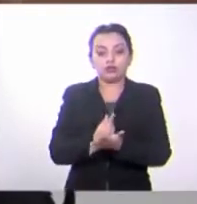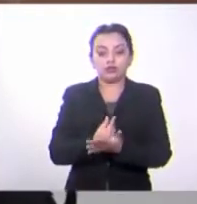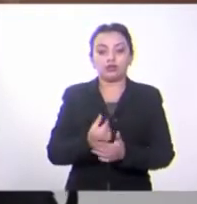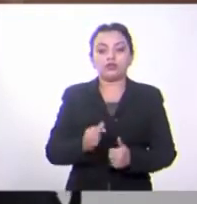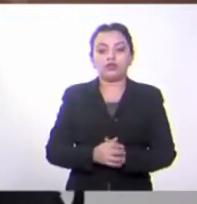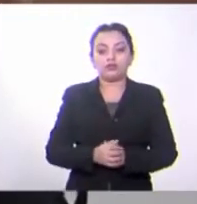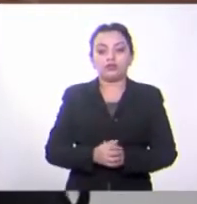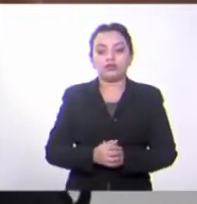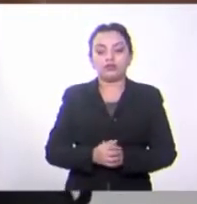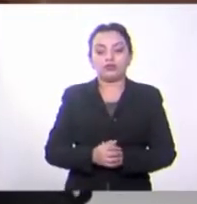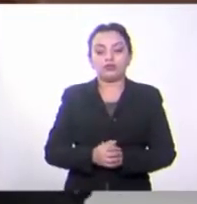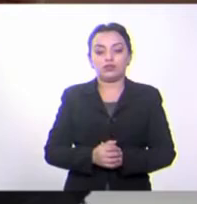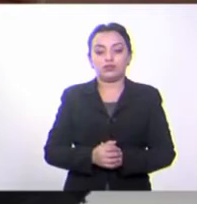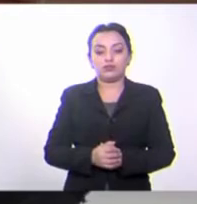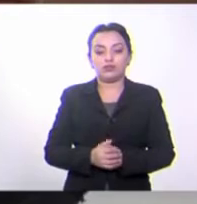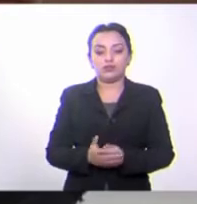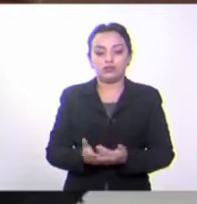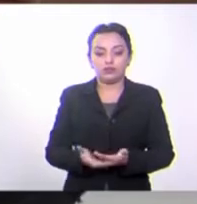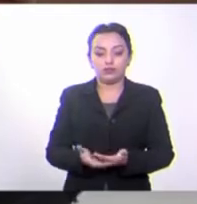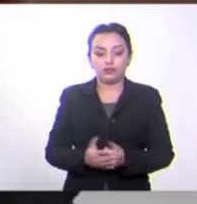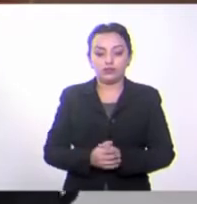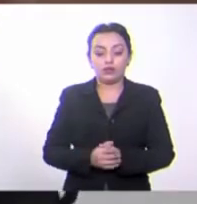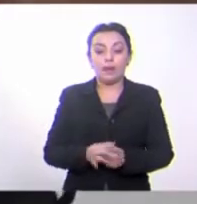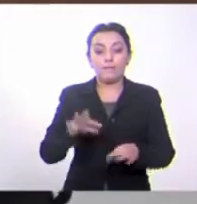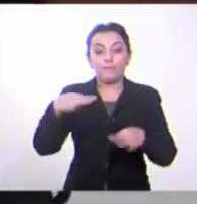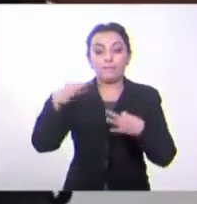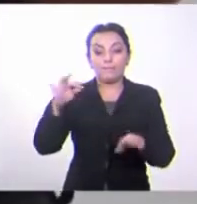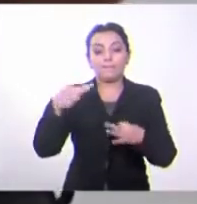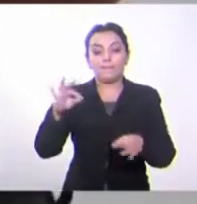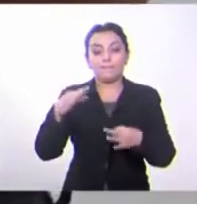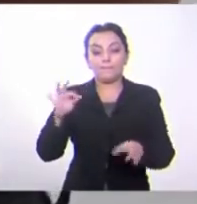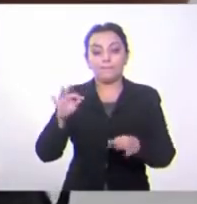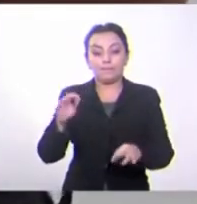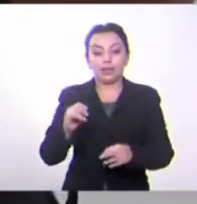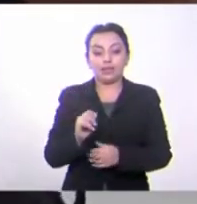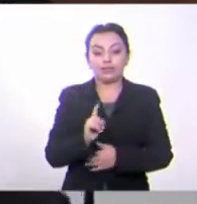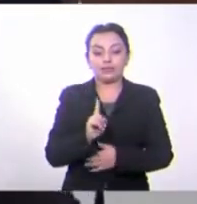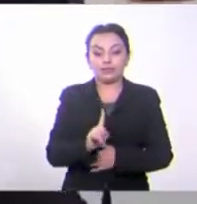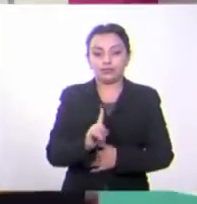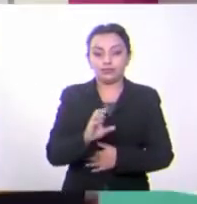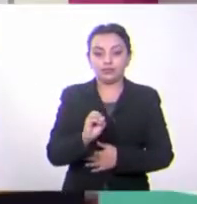Y nos vamos a ubicar en la página 106 y 107.